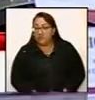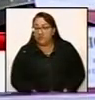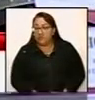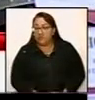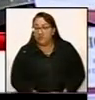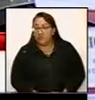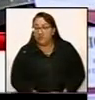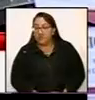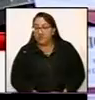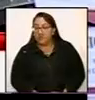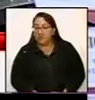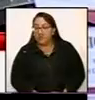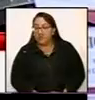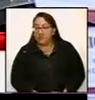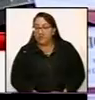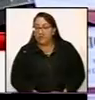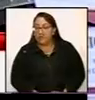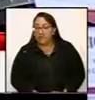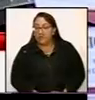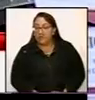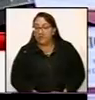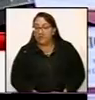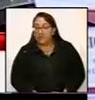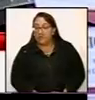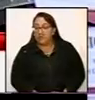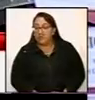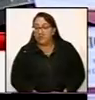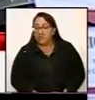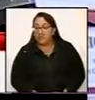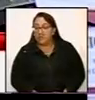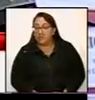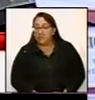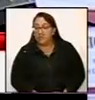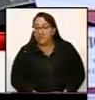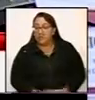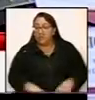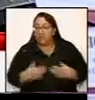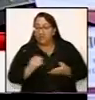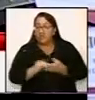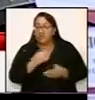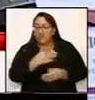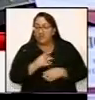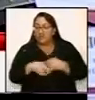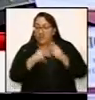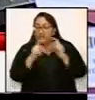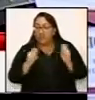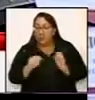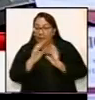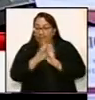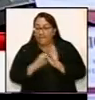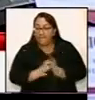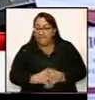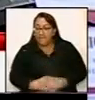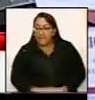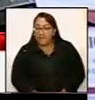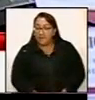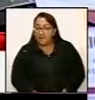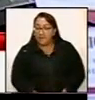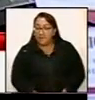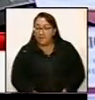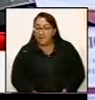tenía que determinarse las políticas de Estado que pudieran estar por, favorecidas por eso. El Tribunal Constitucional